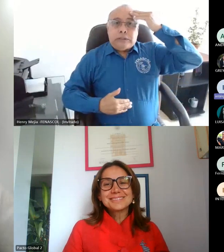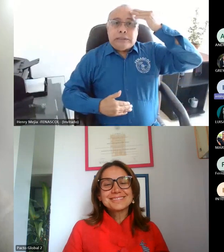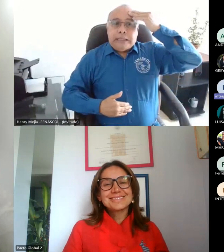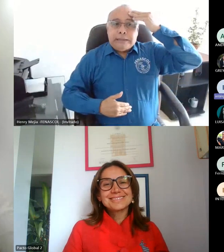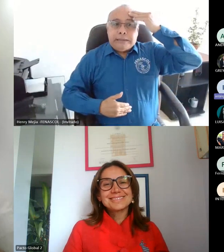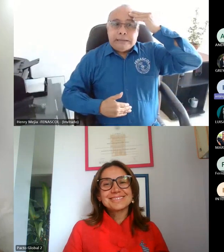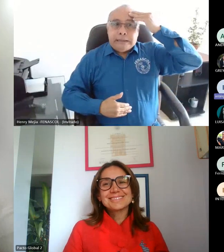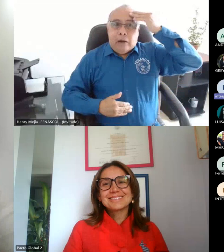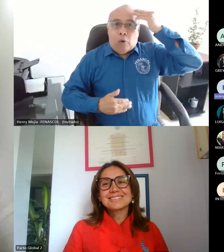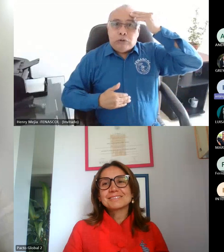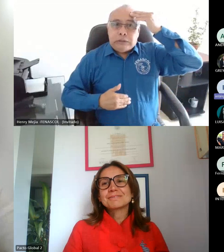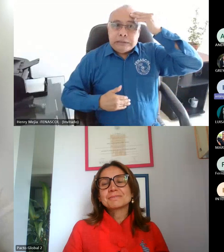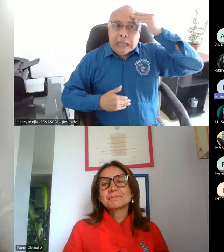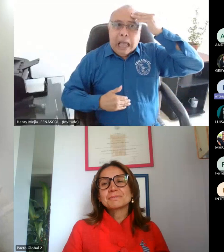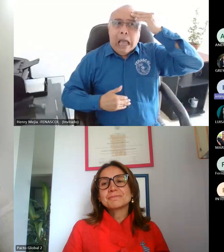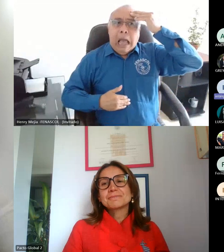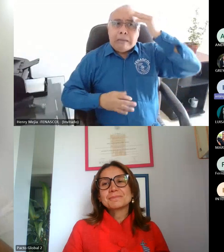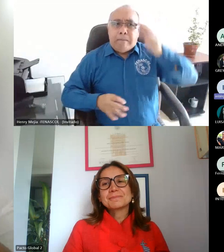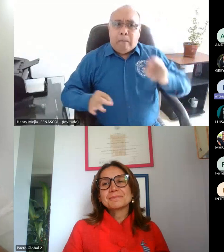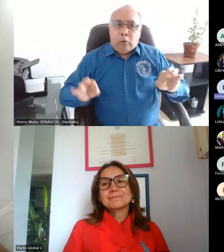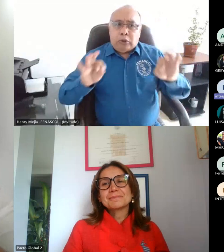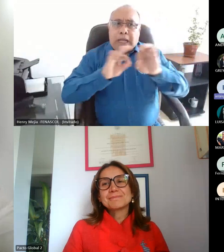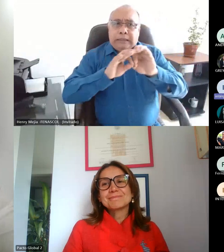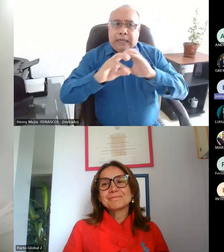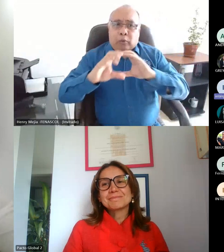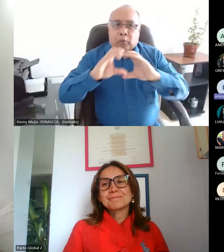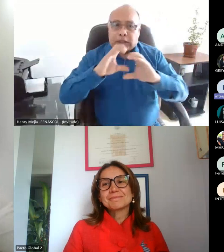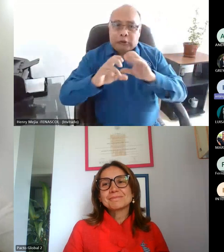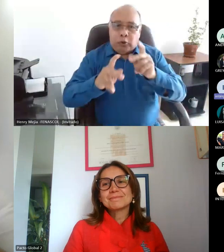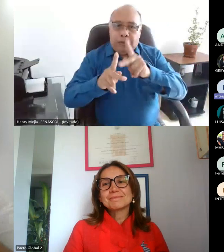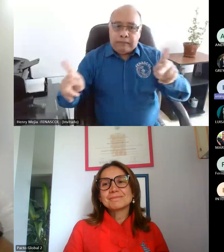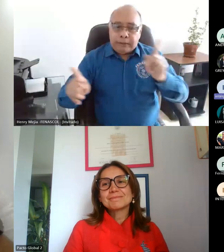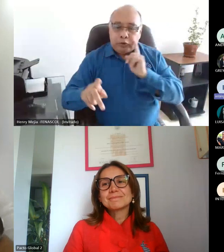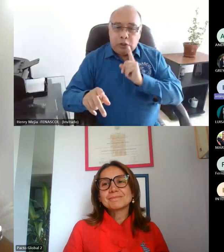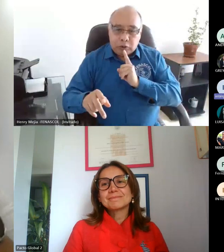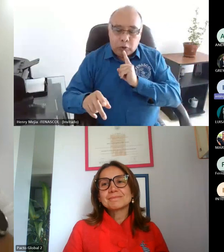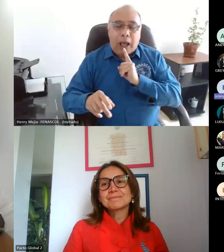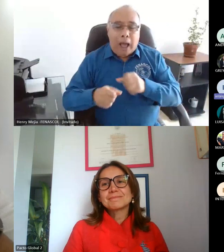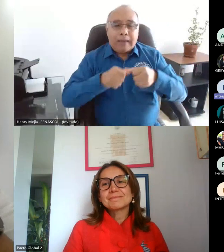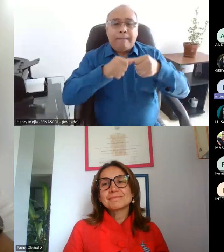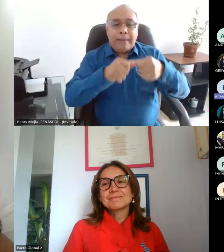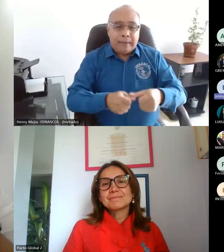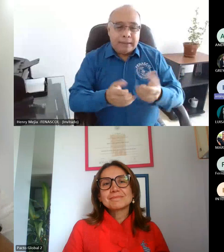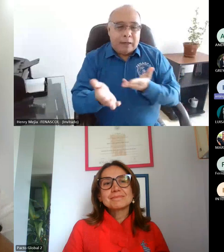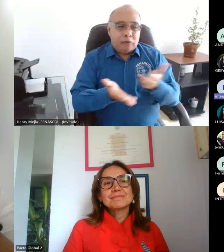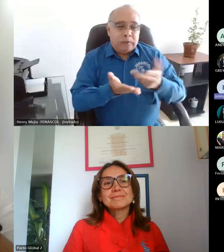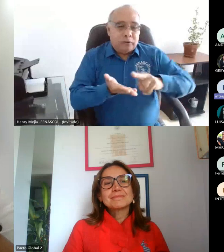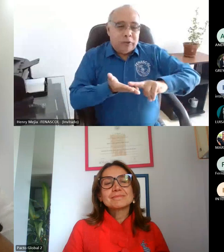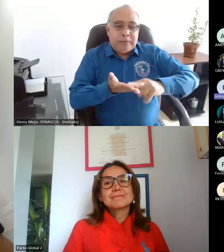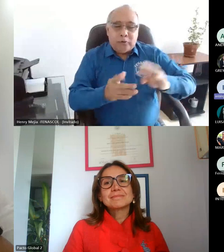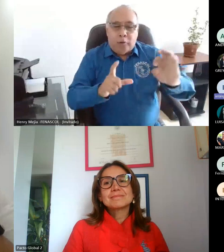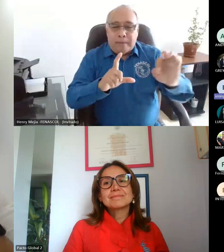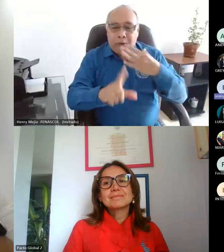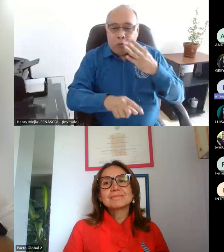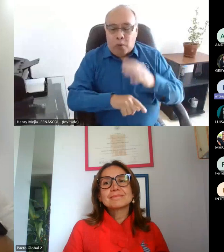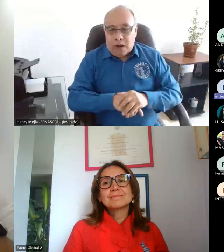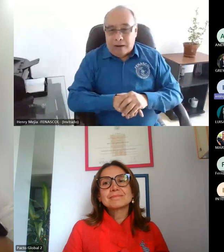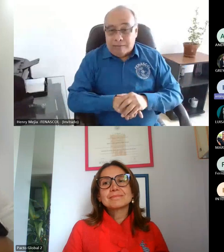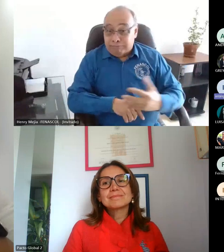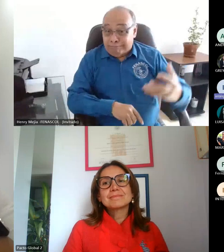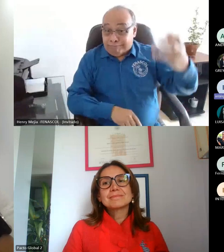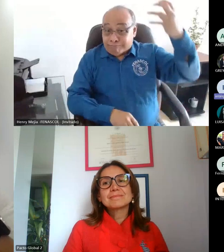para tener un servicio de interpretación a través de este dispositivo tecnológico y por eso es que eh